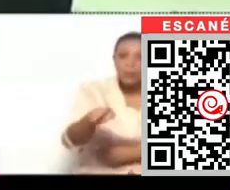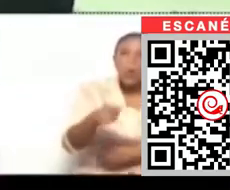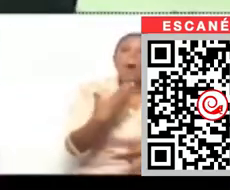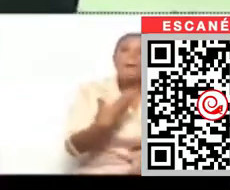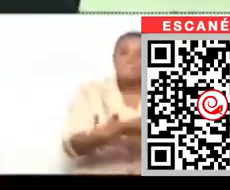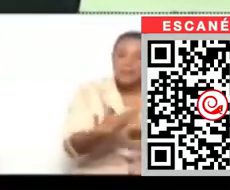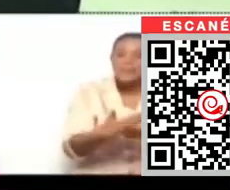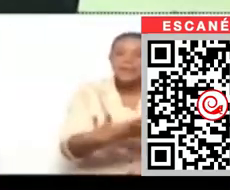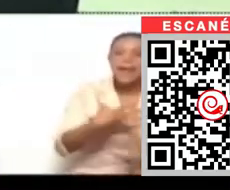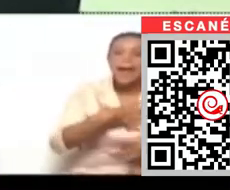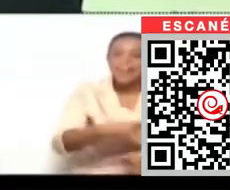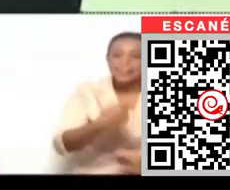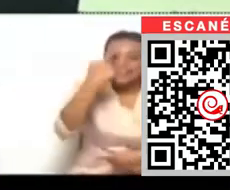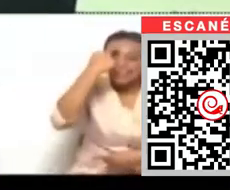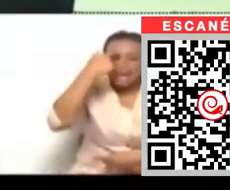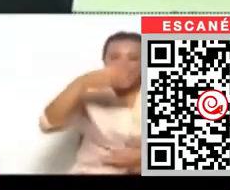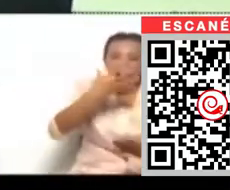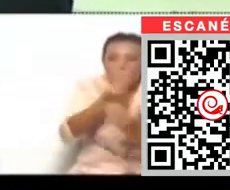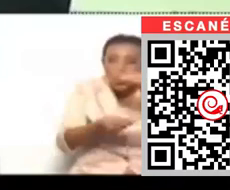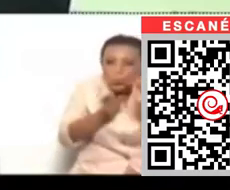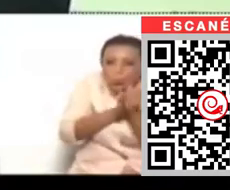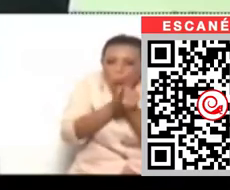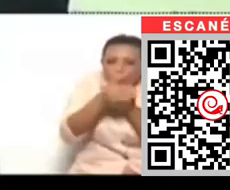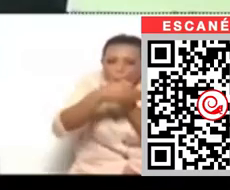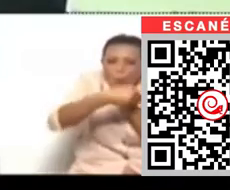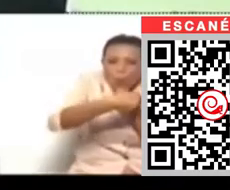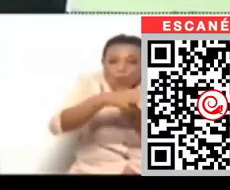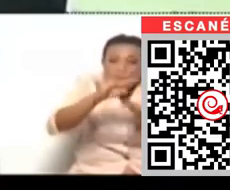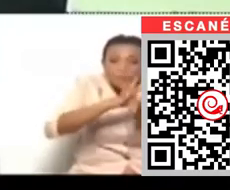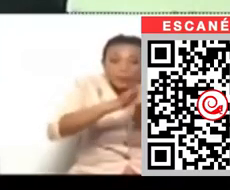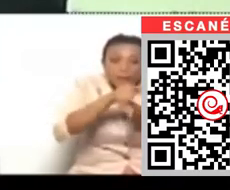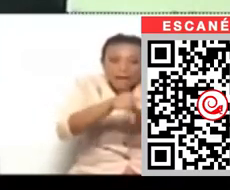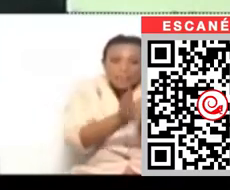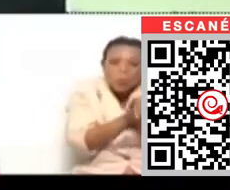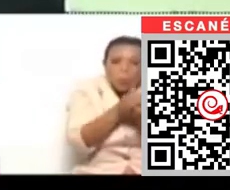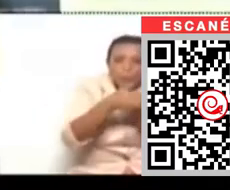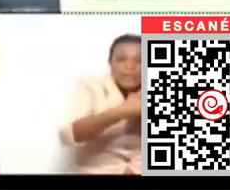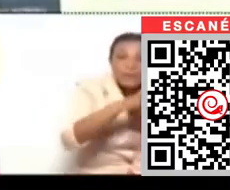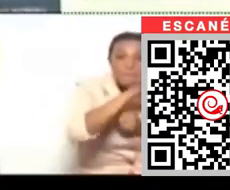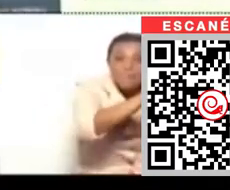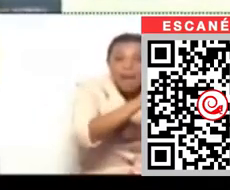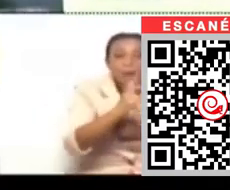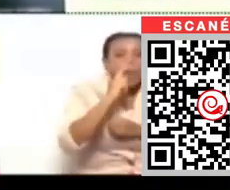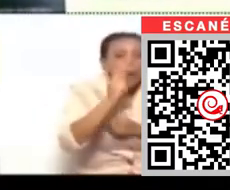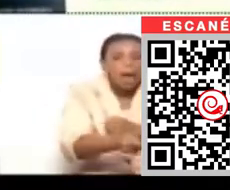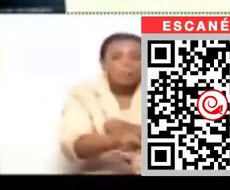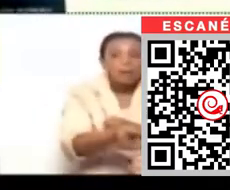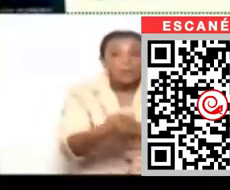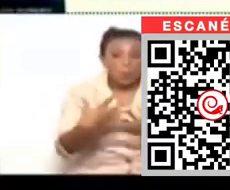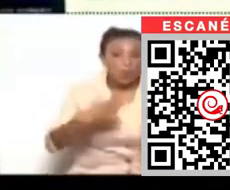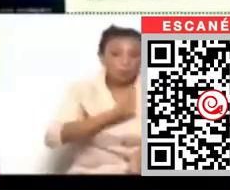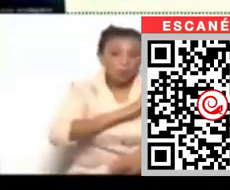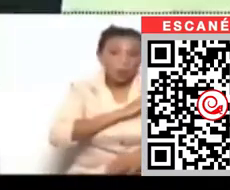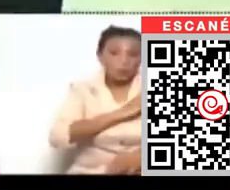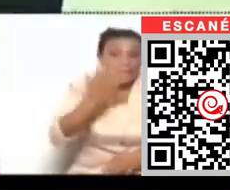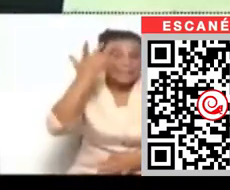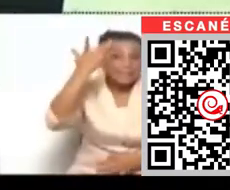su intención de esconderse ahí, en este territorio. ¿Por qué? Porque